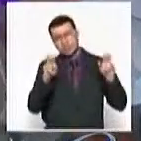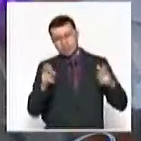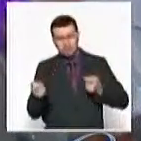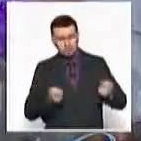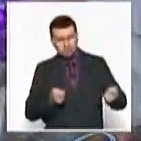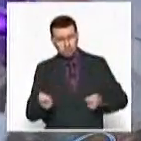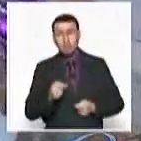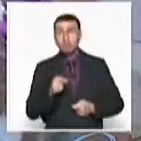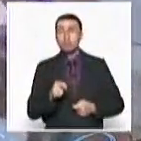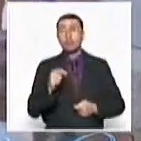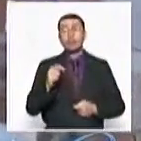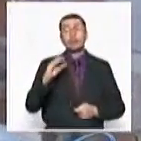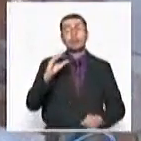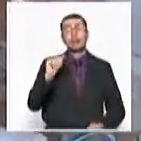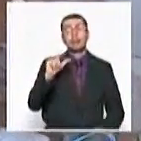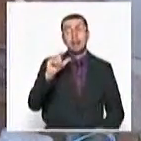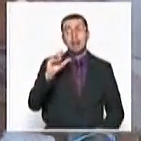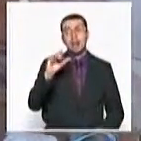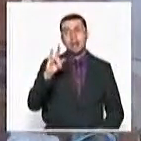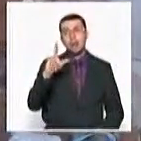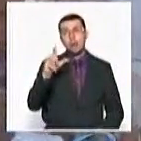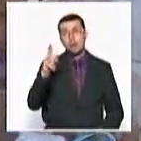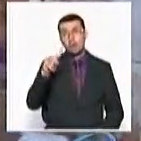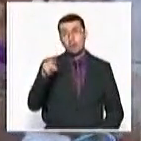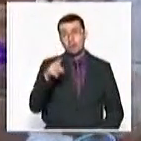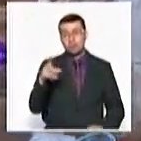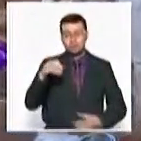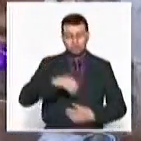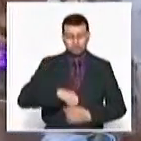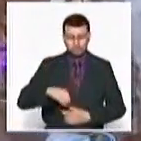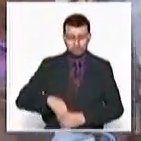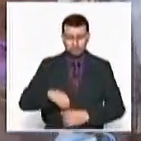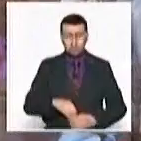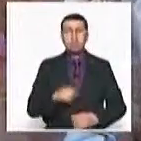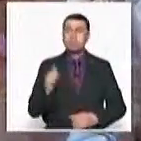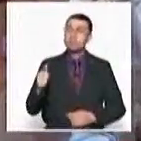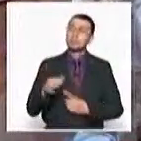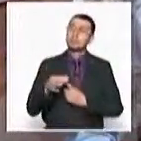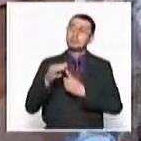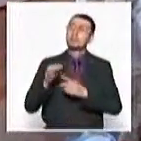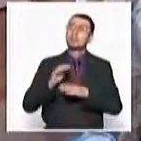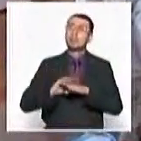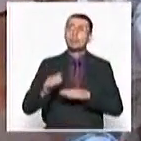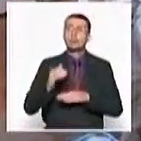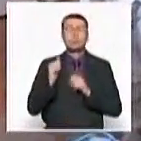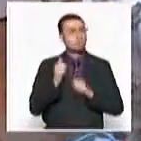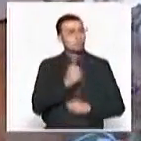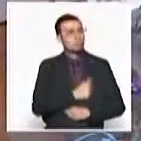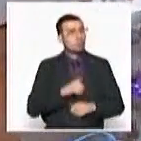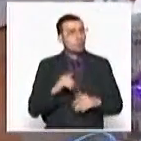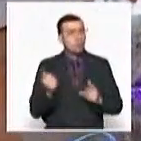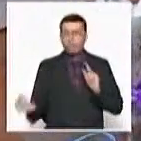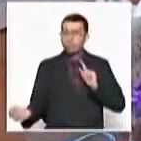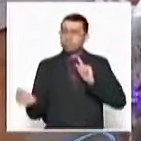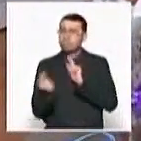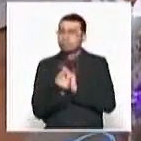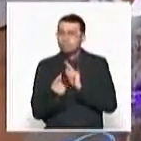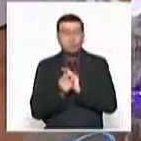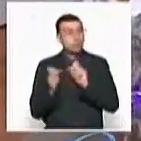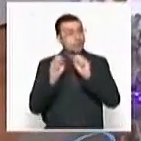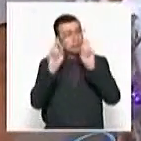cálculos con un especialista invitado. Me gustaría mucho que me ayudaran a encontrarlo vía internet debido a que he